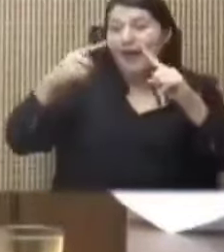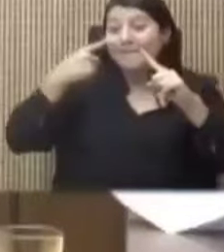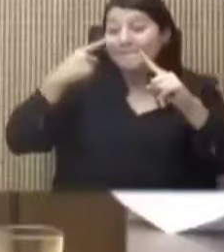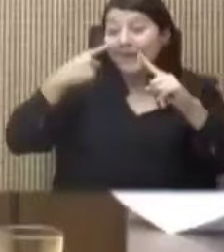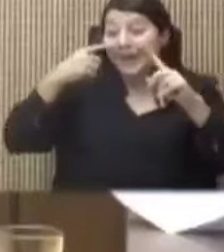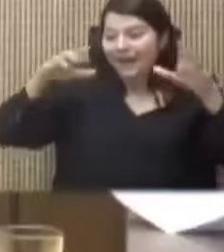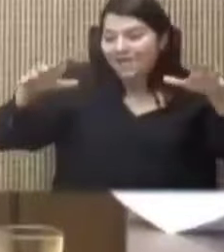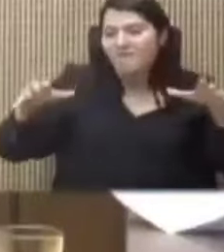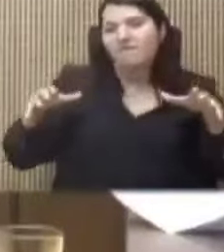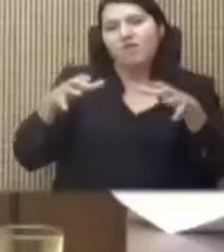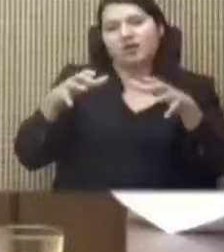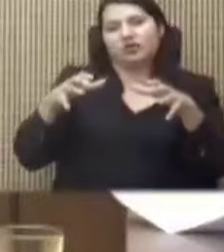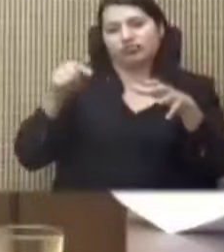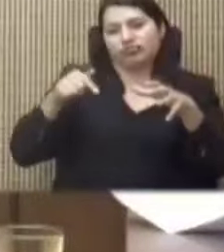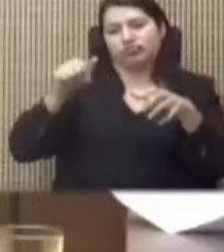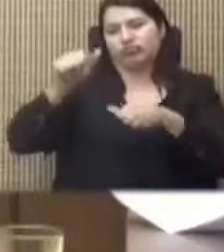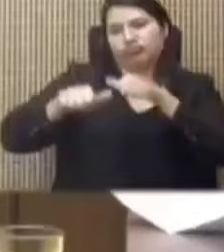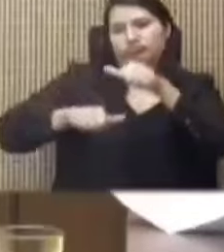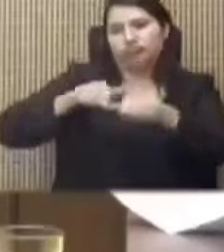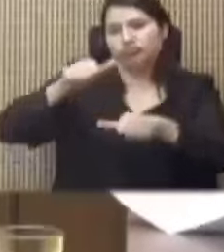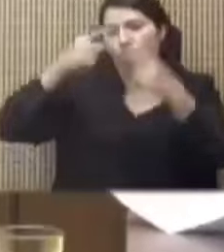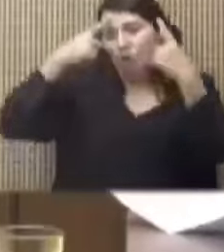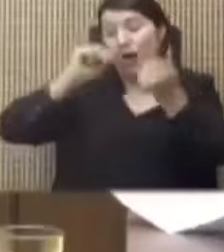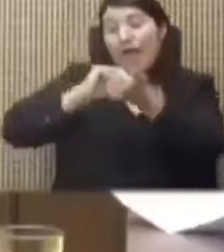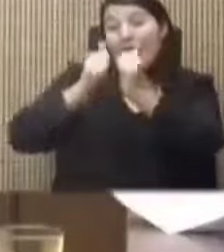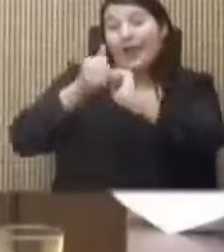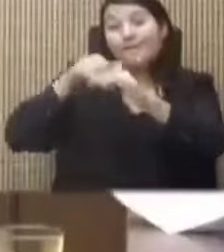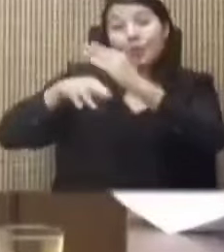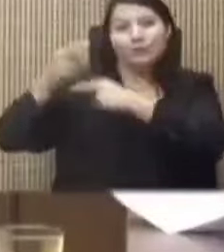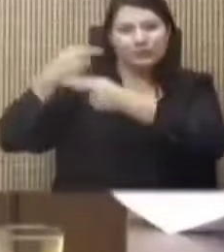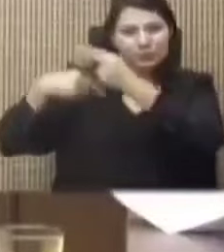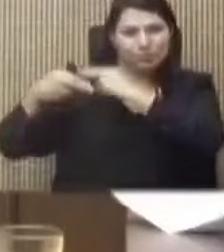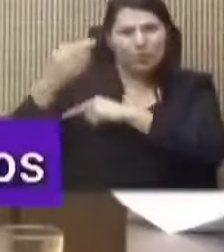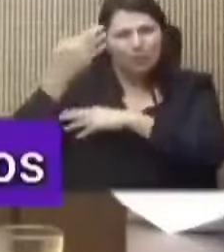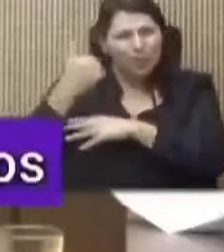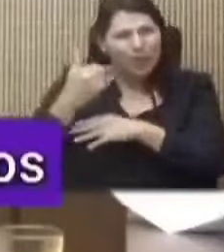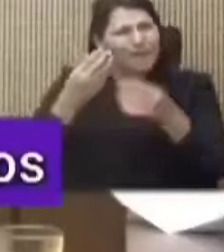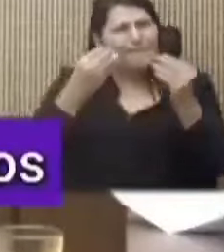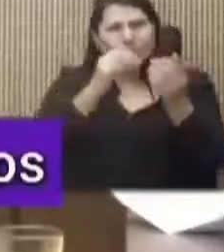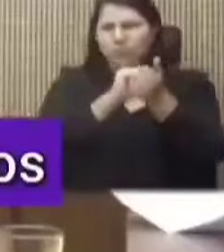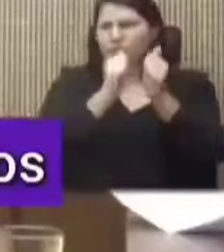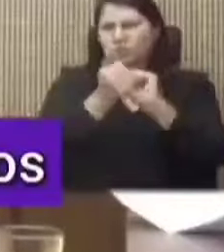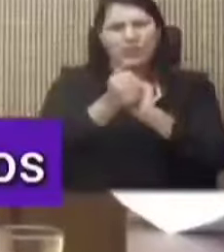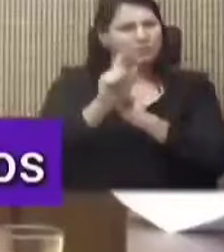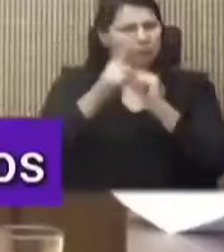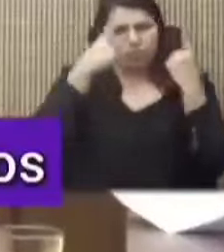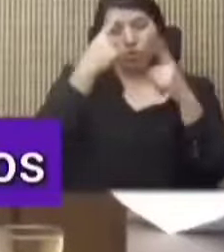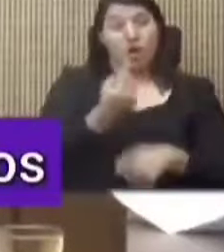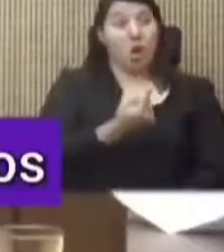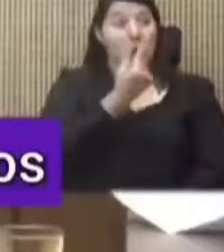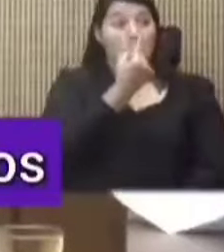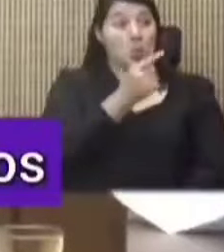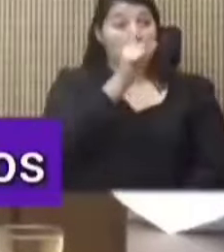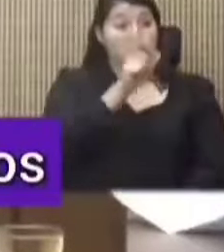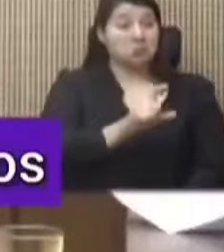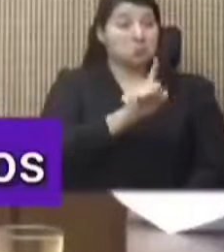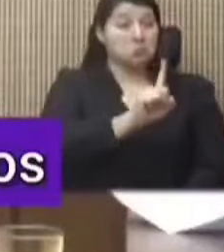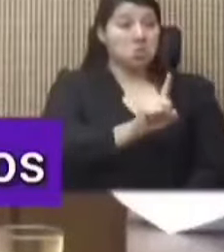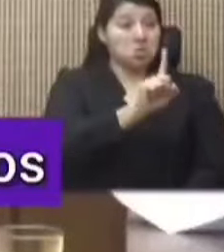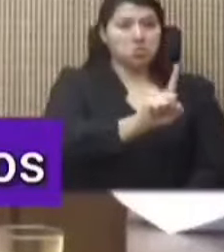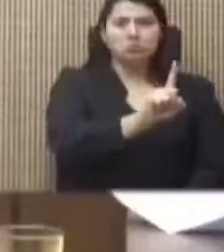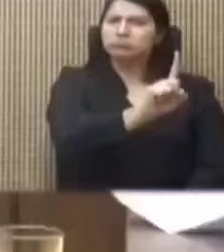siquiera una persona que tenga a cargo el poder, sino en la interacción de los movimientos sociales con quienes estén